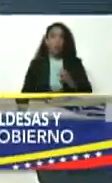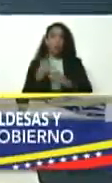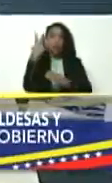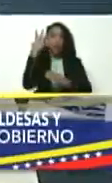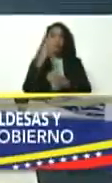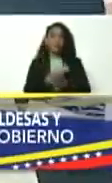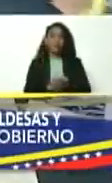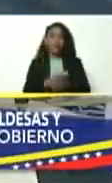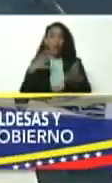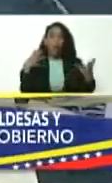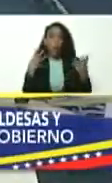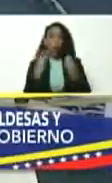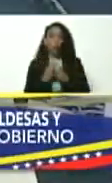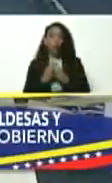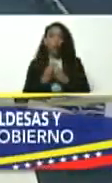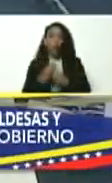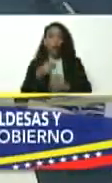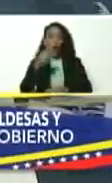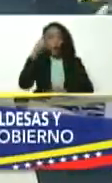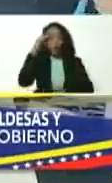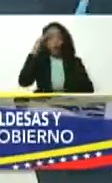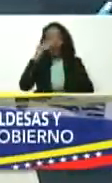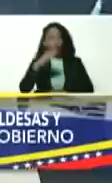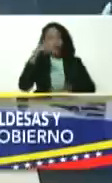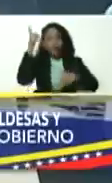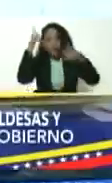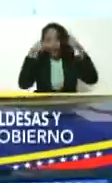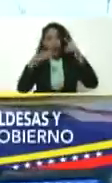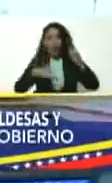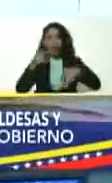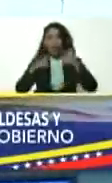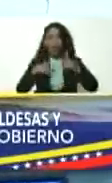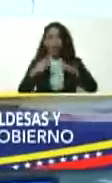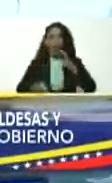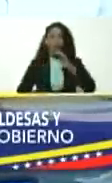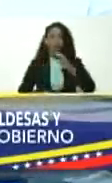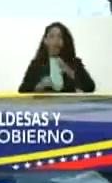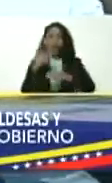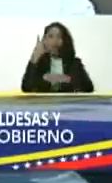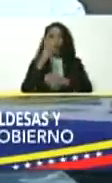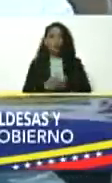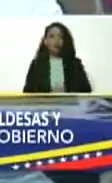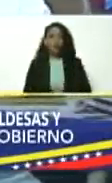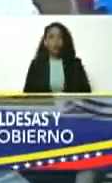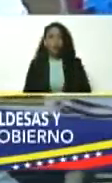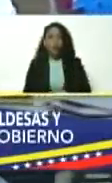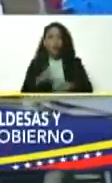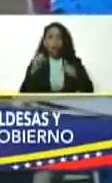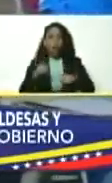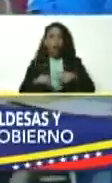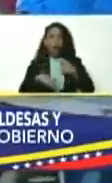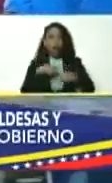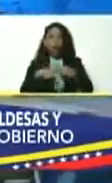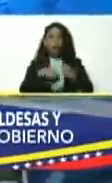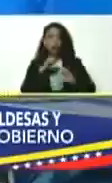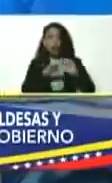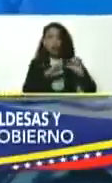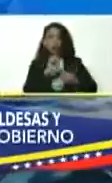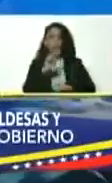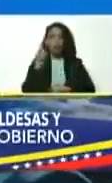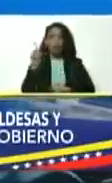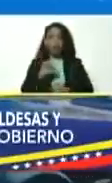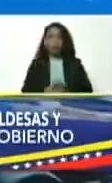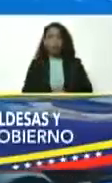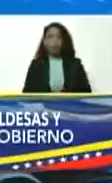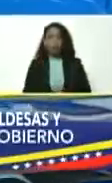que acompañamos a nuestro comandante chávez en el acto fundacional de esta revolución del siglo 21